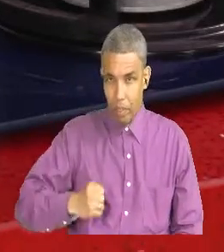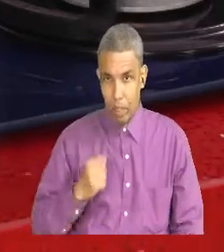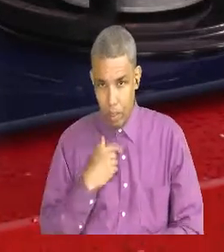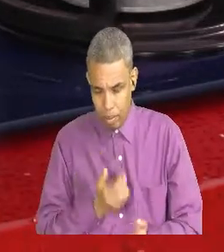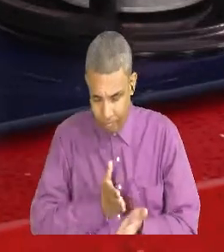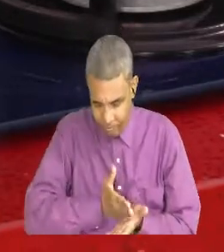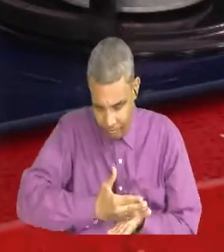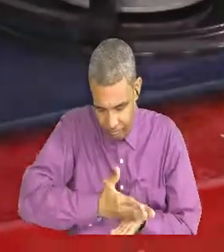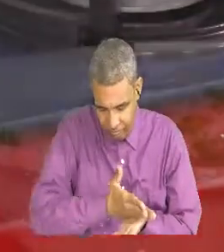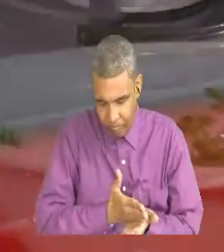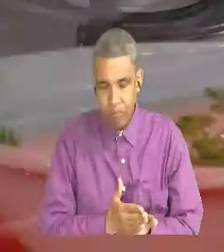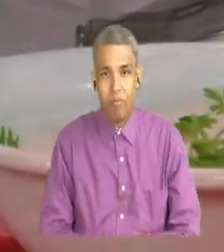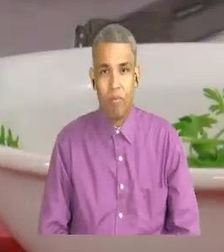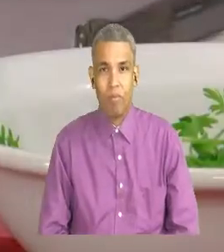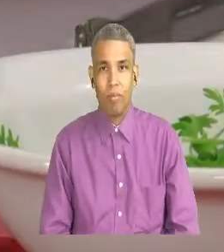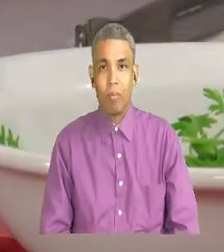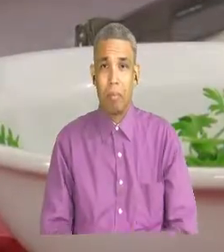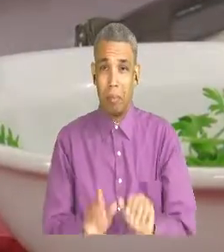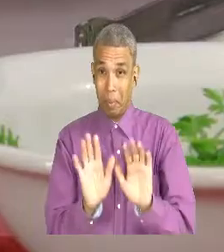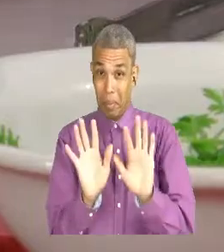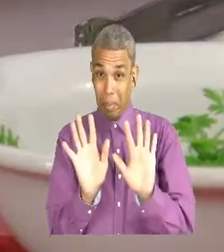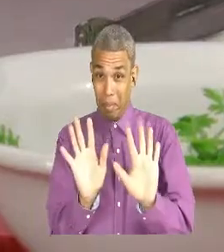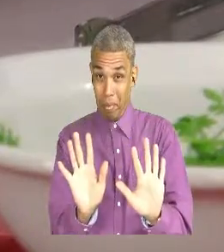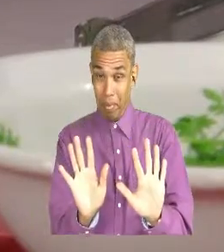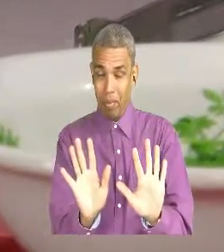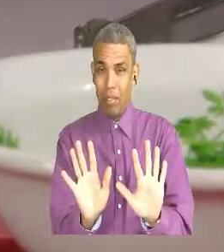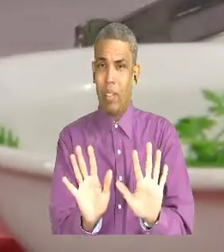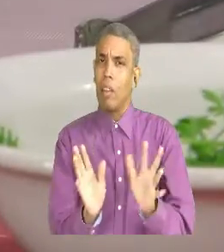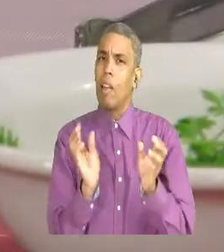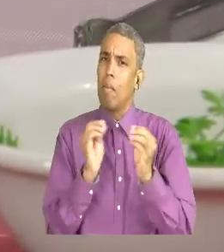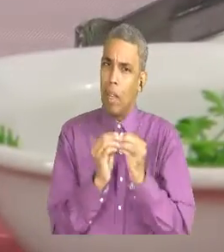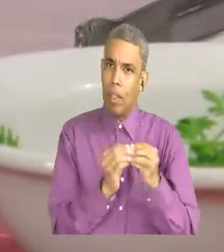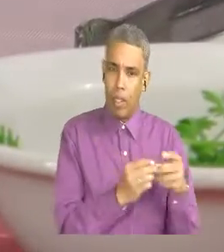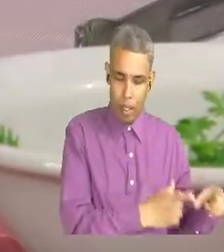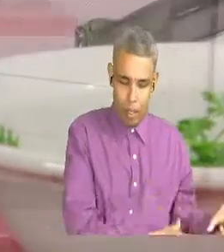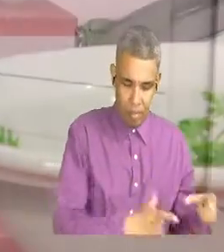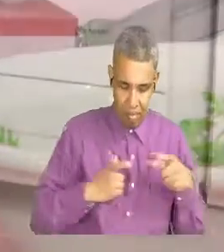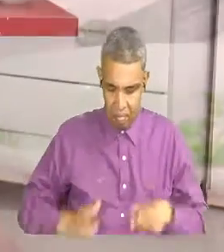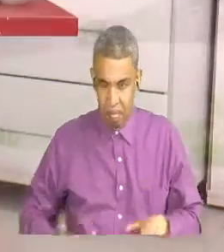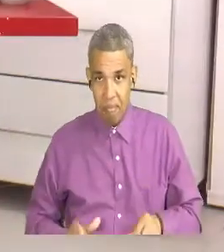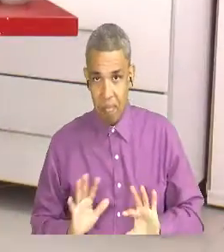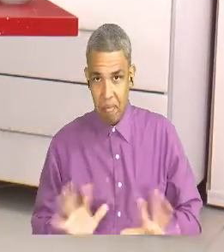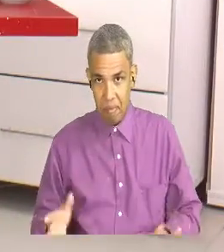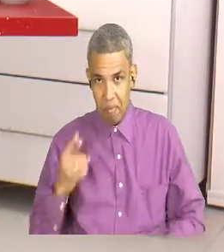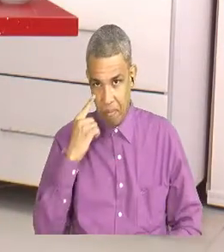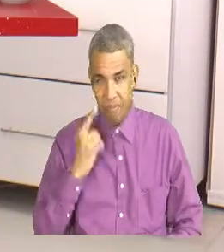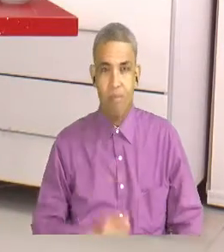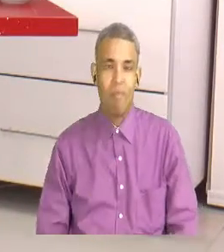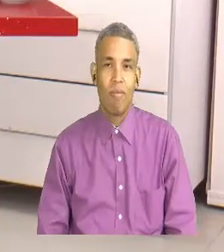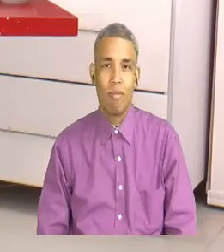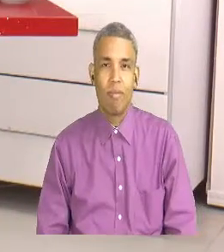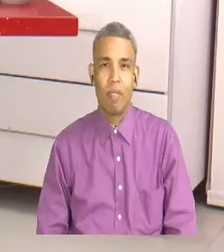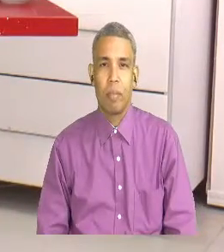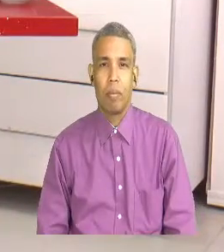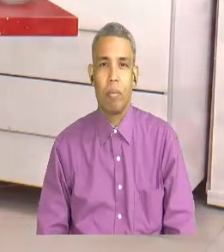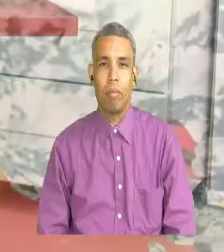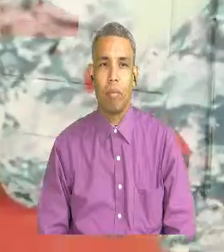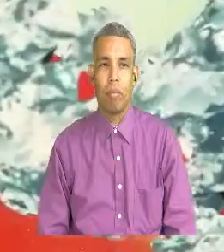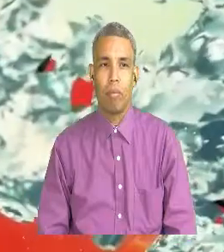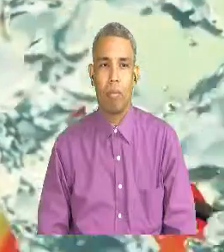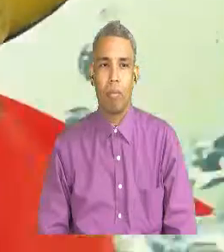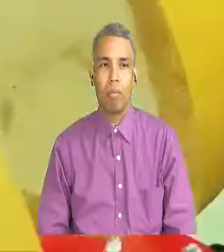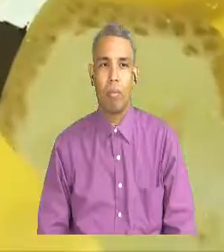Ok, regresando entonces vamos a conocer, queridos televidentes, el ensamble de nuestra querida receta hoy aquí en A Pedirte Boca. Ya regresamos. Mira